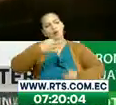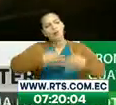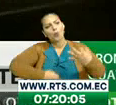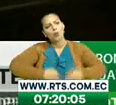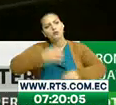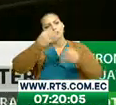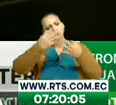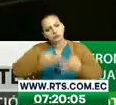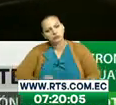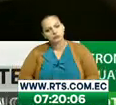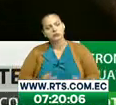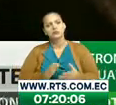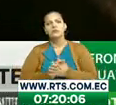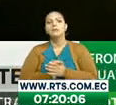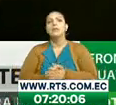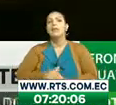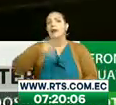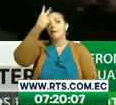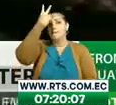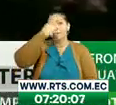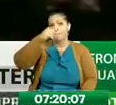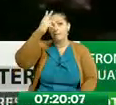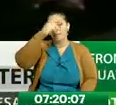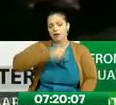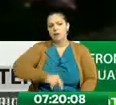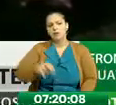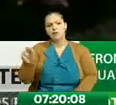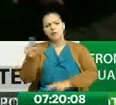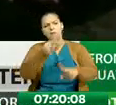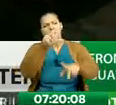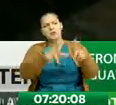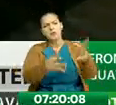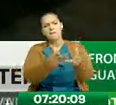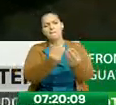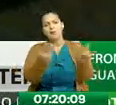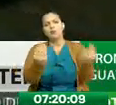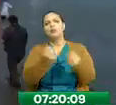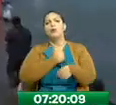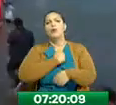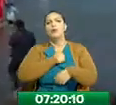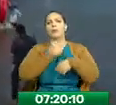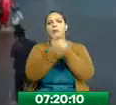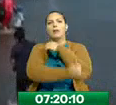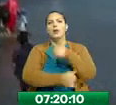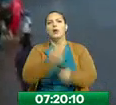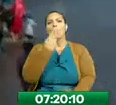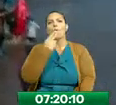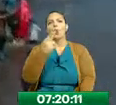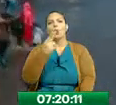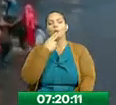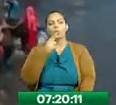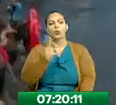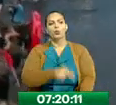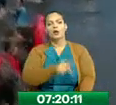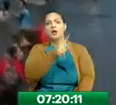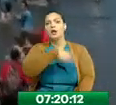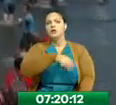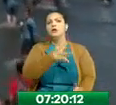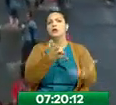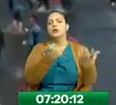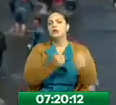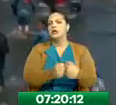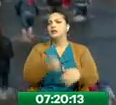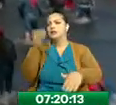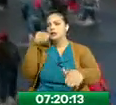México inicia la repatriación de migrantes hondureños que fueron interceptados al intentar cruzar, por la fuerza, la